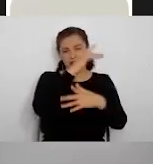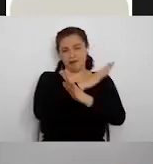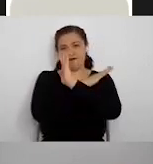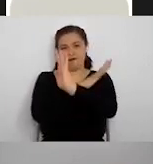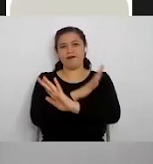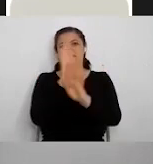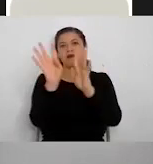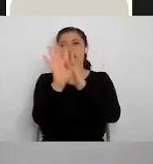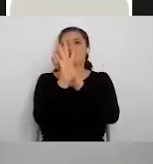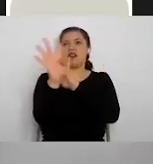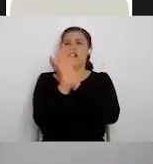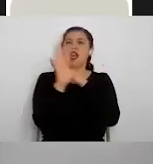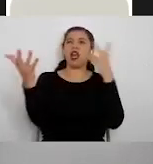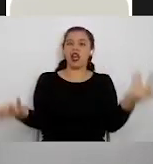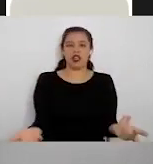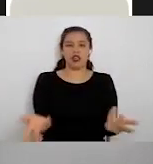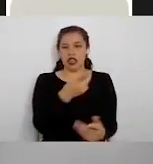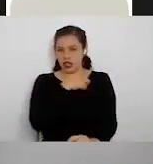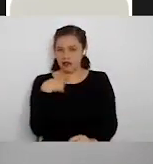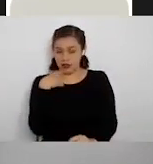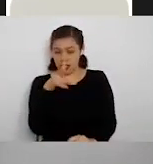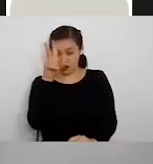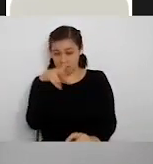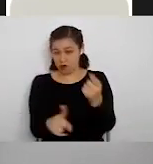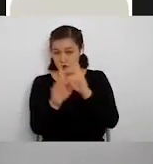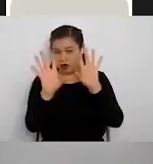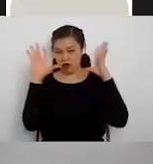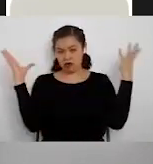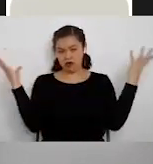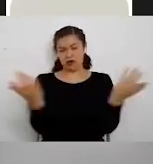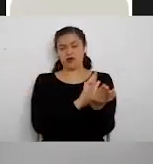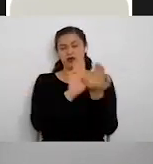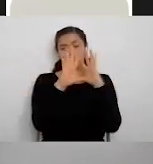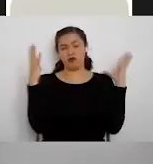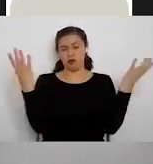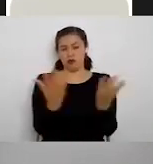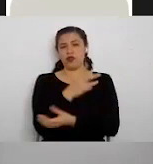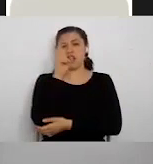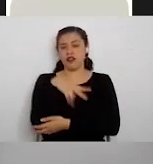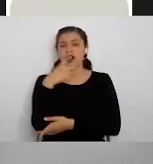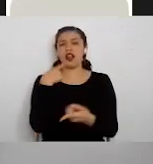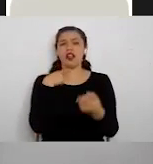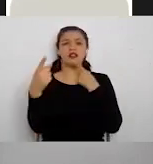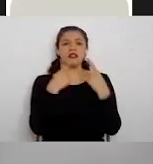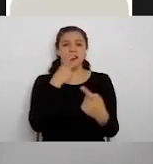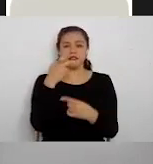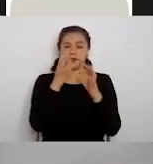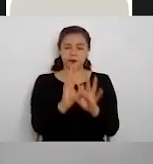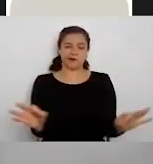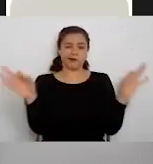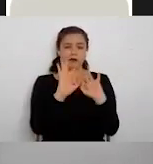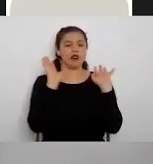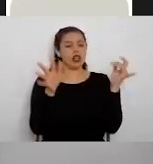migración hacia Europa. Es un problema global. Entonces, ese es un tema muy importante en las negociaciones. Y el último tema que